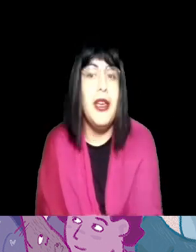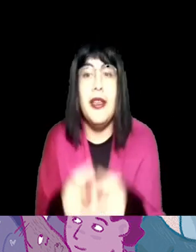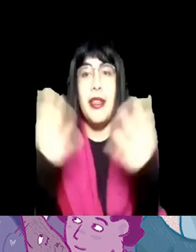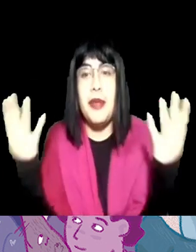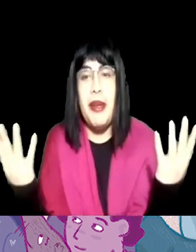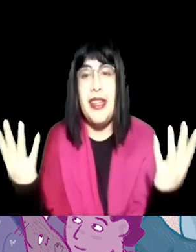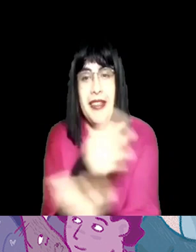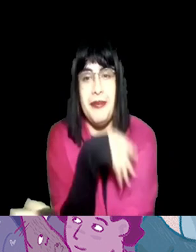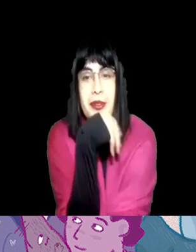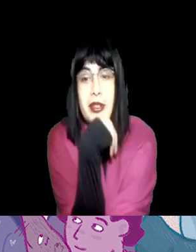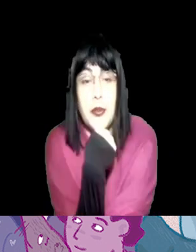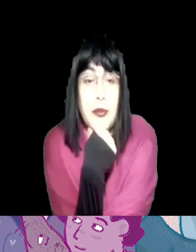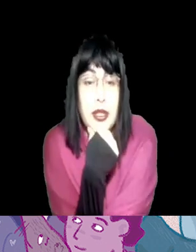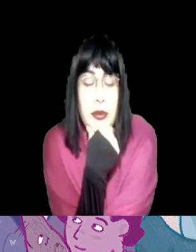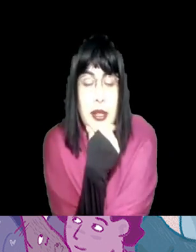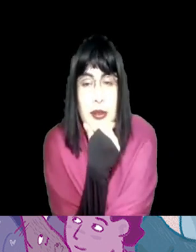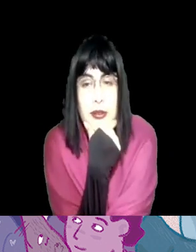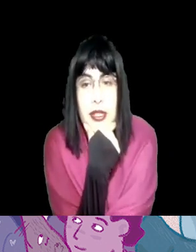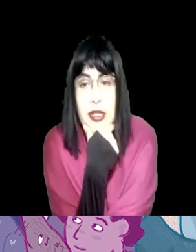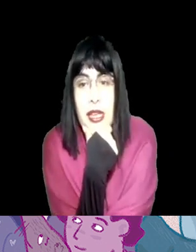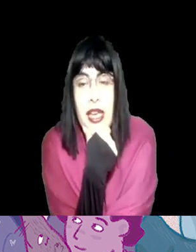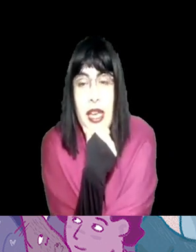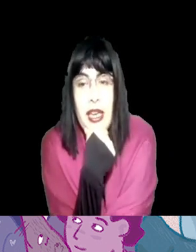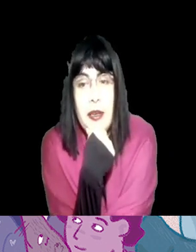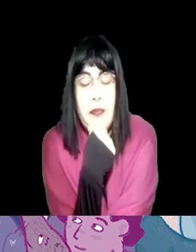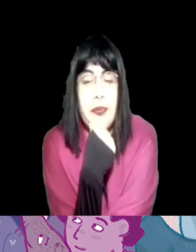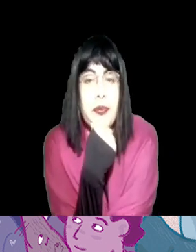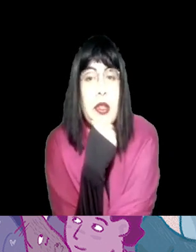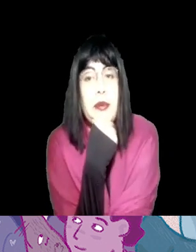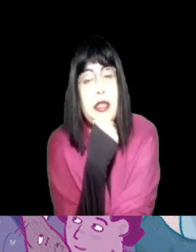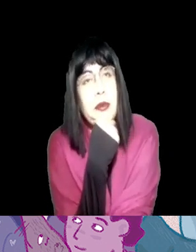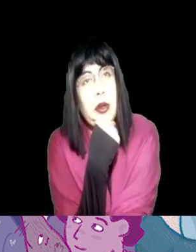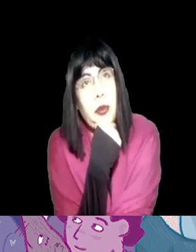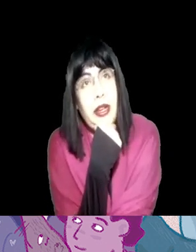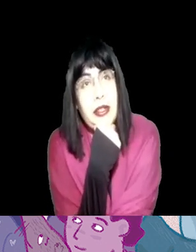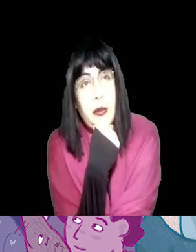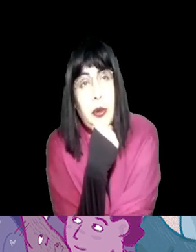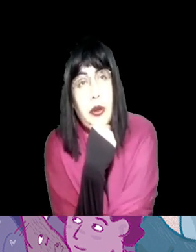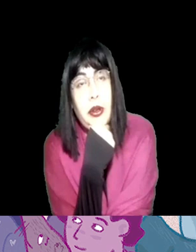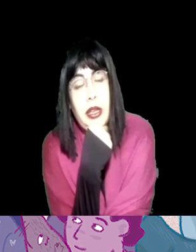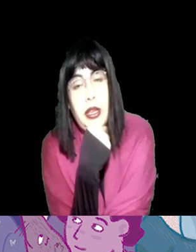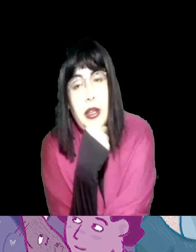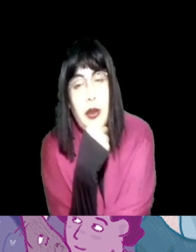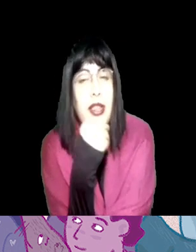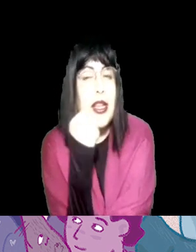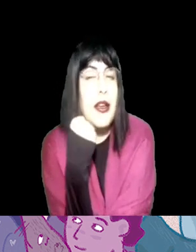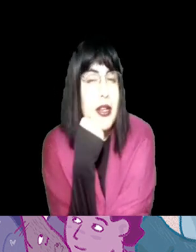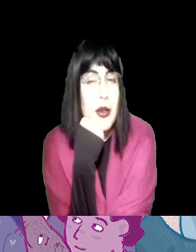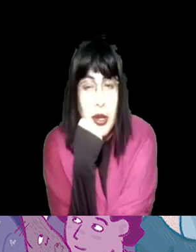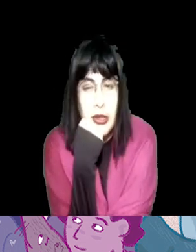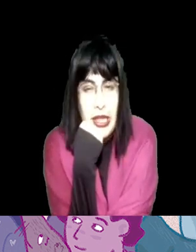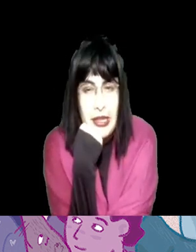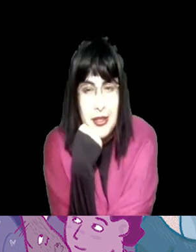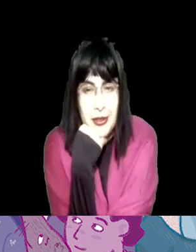pero también es parte de, porque es súper importante para todos nosotros. Y Michelle, como para ir cerrando un poco, nos falta